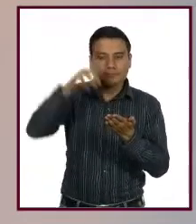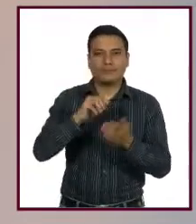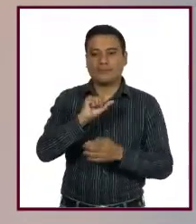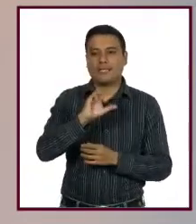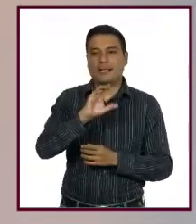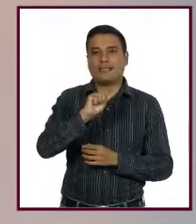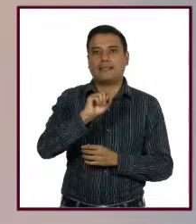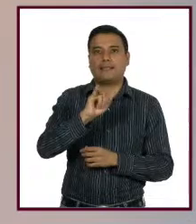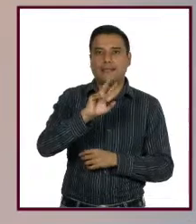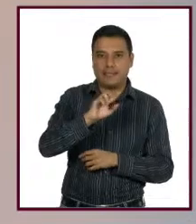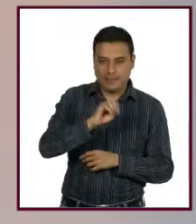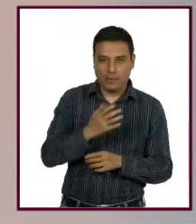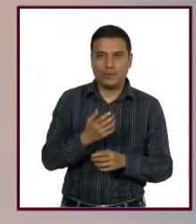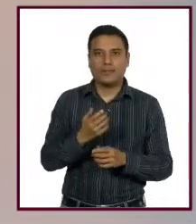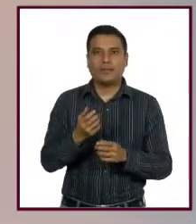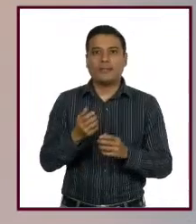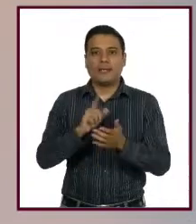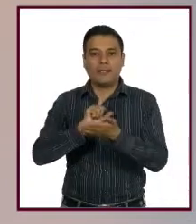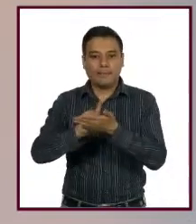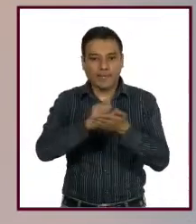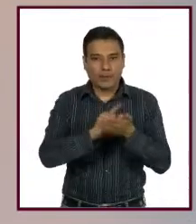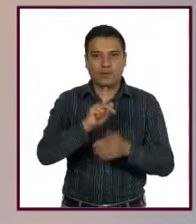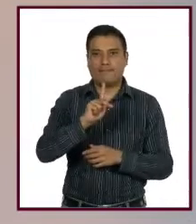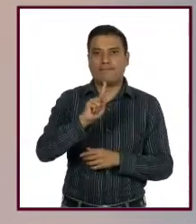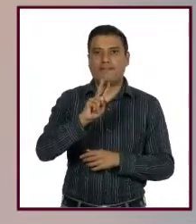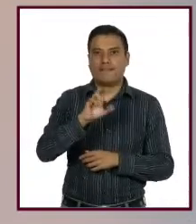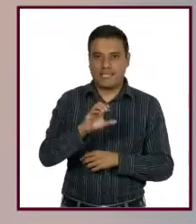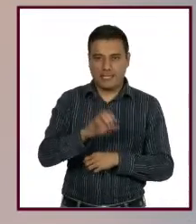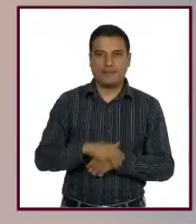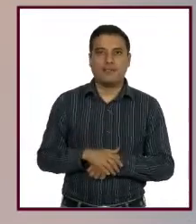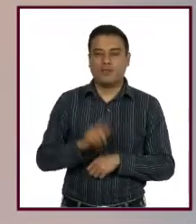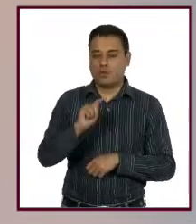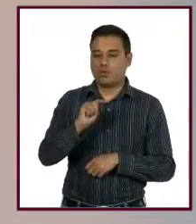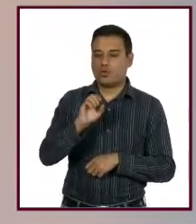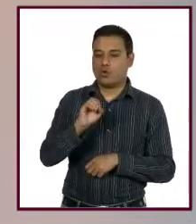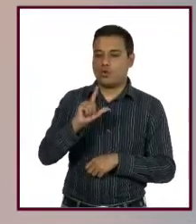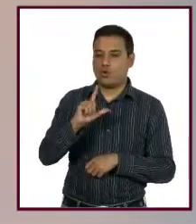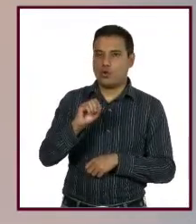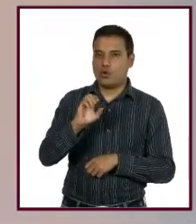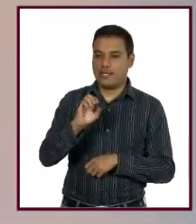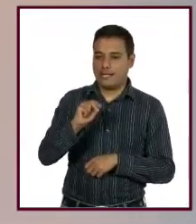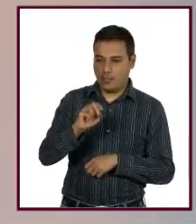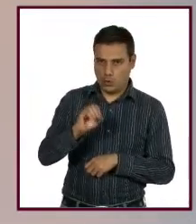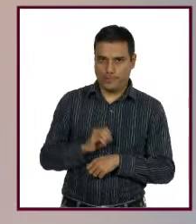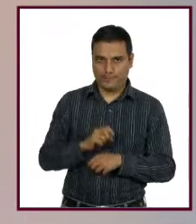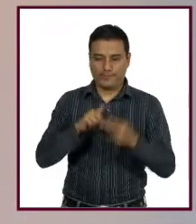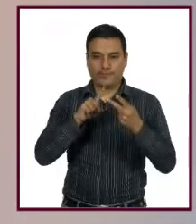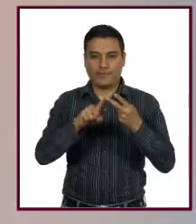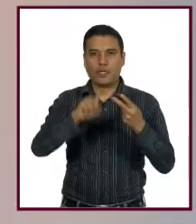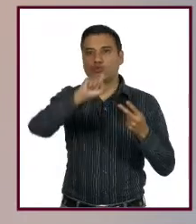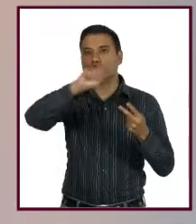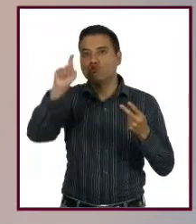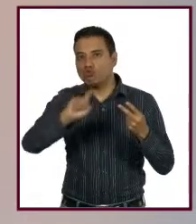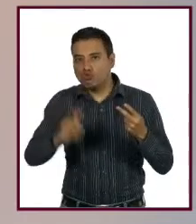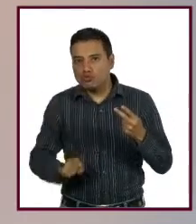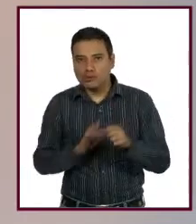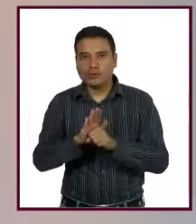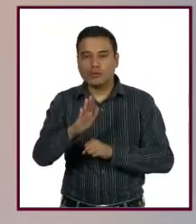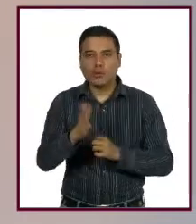activo, limpiador de PVC, el tolueno. En cuanto a aerosoles, pudieran